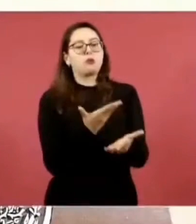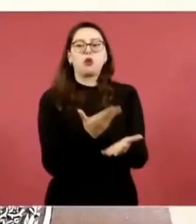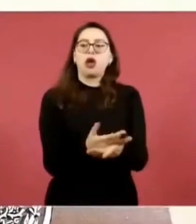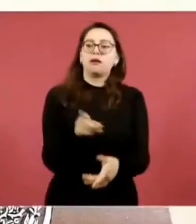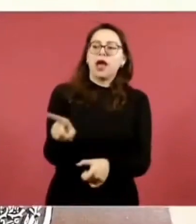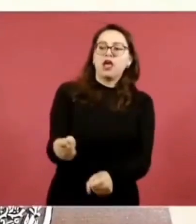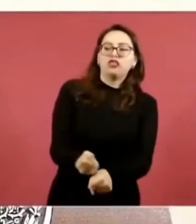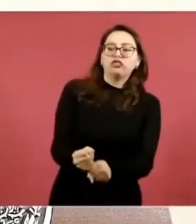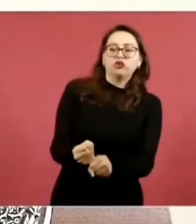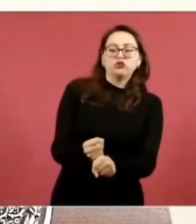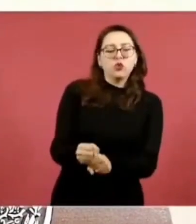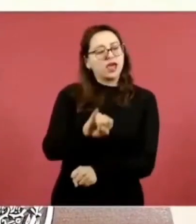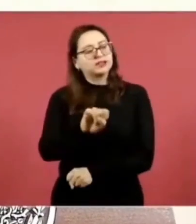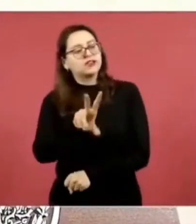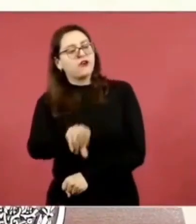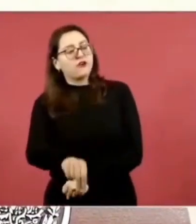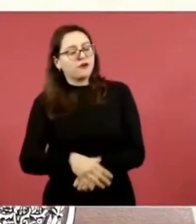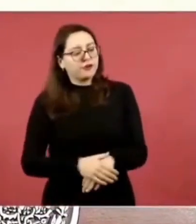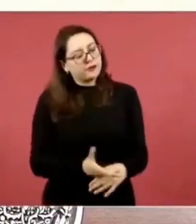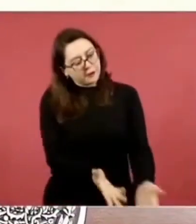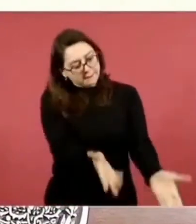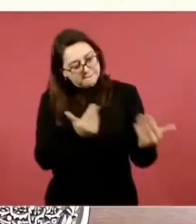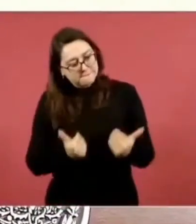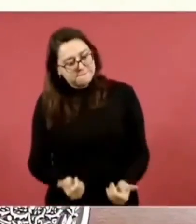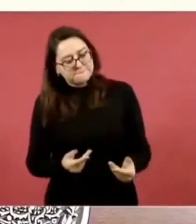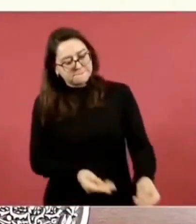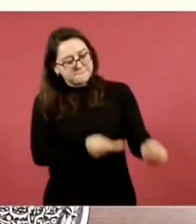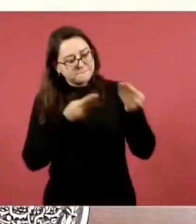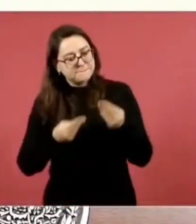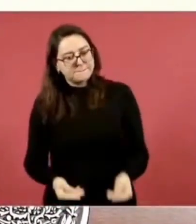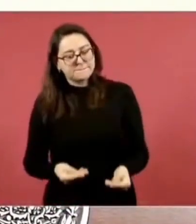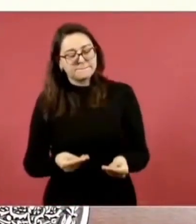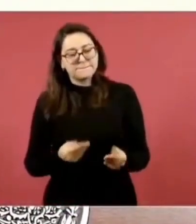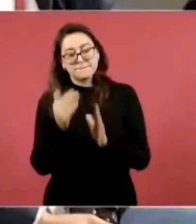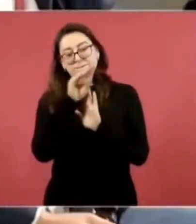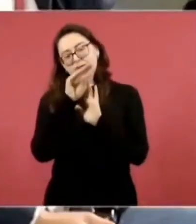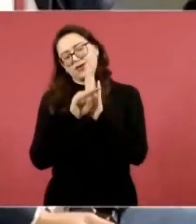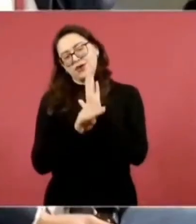que presente el protocolo de Estambul,